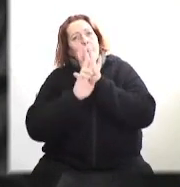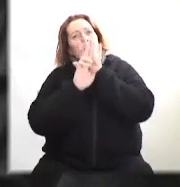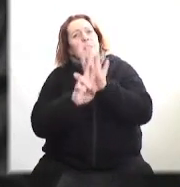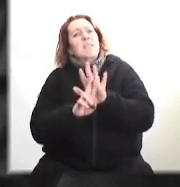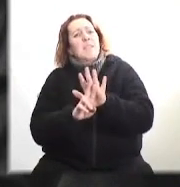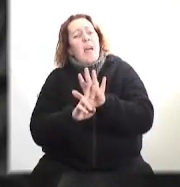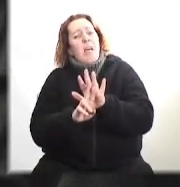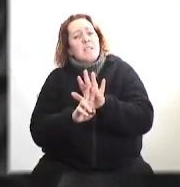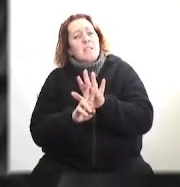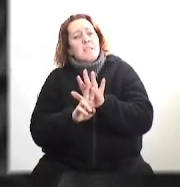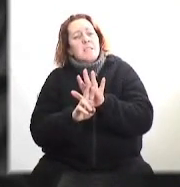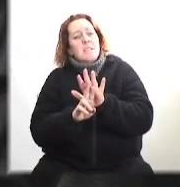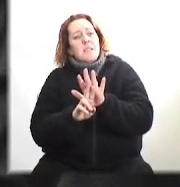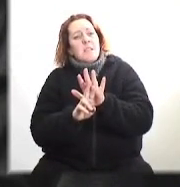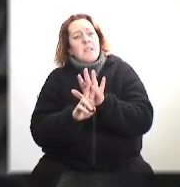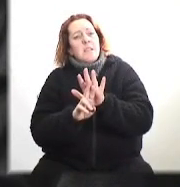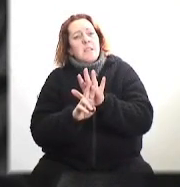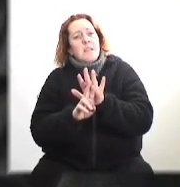personas que